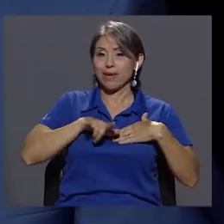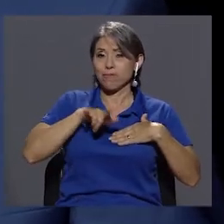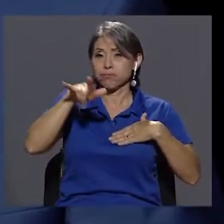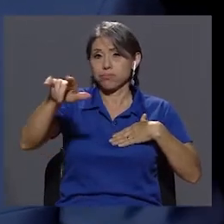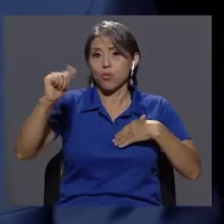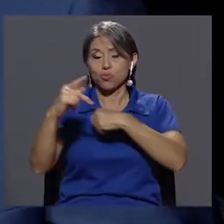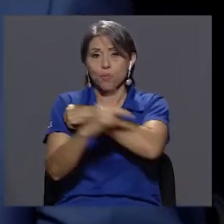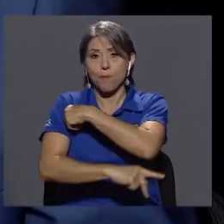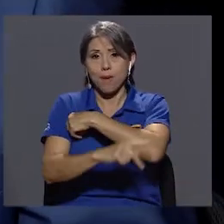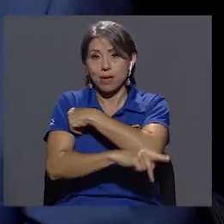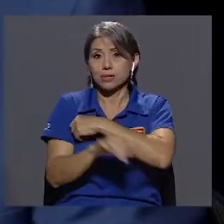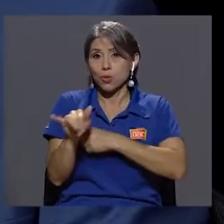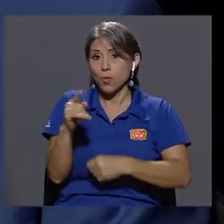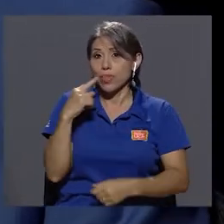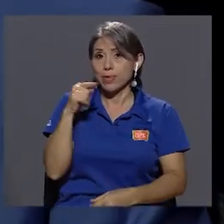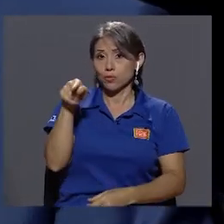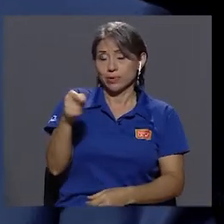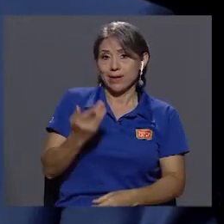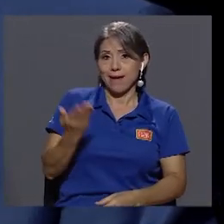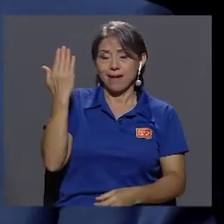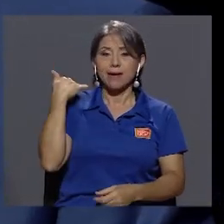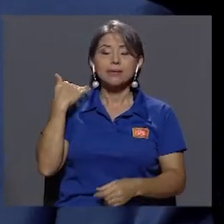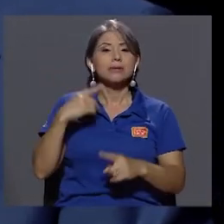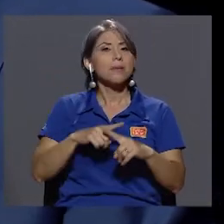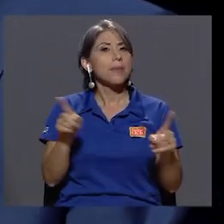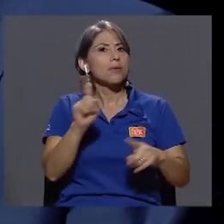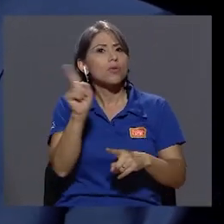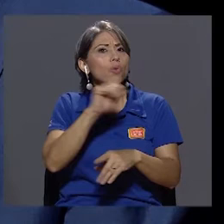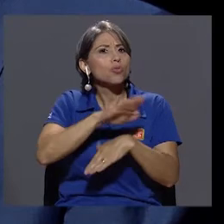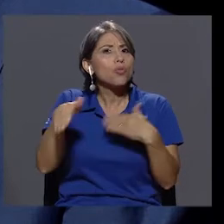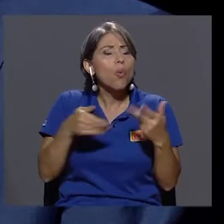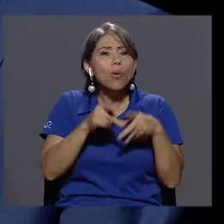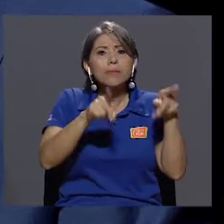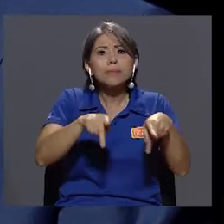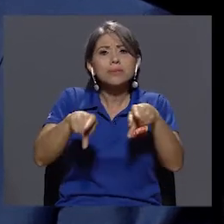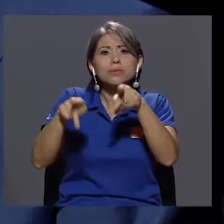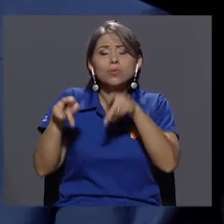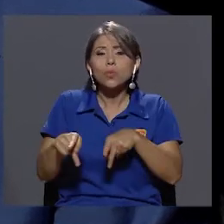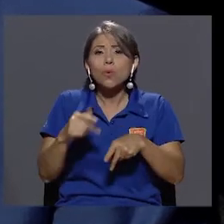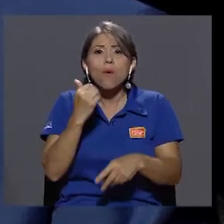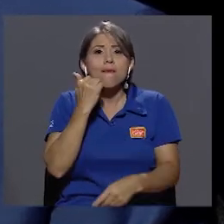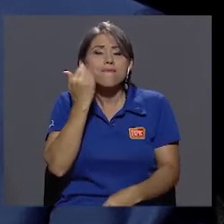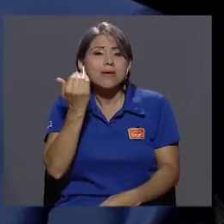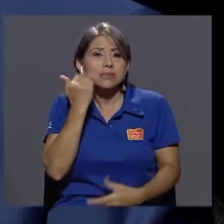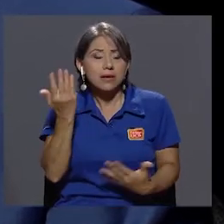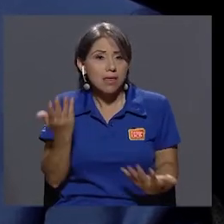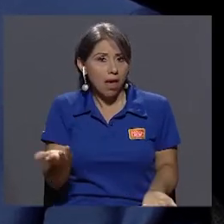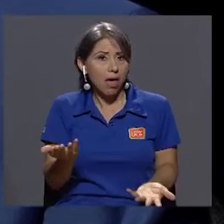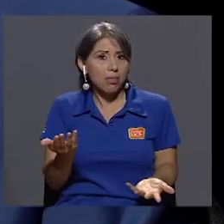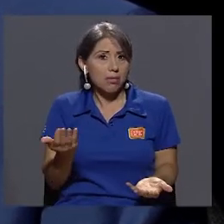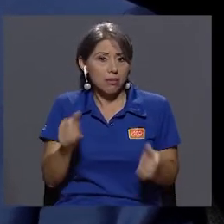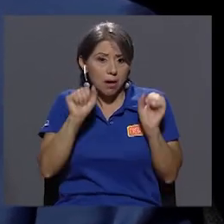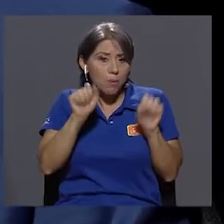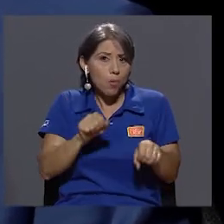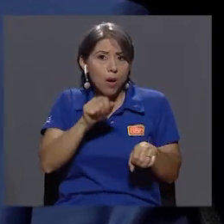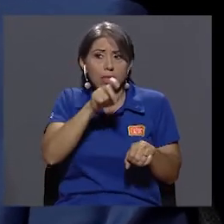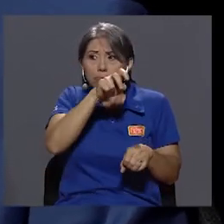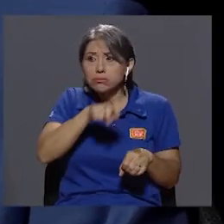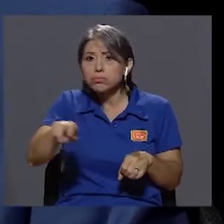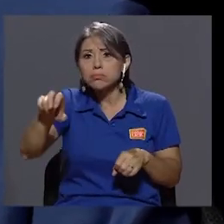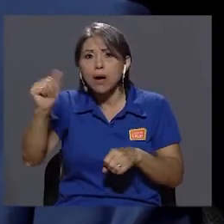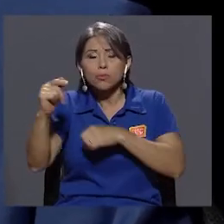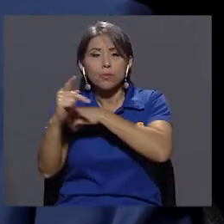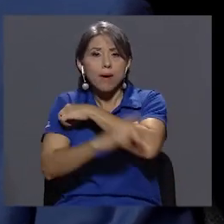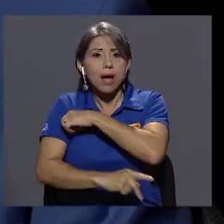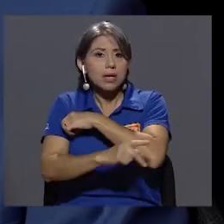verdad como usted lo lo mencionó pero no todo el mundo puede tienes la facilidad de desplazarse a otro